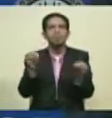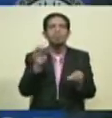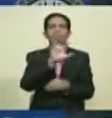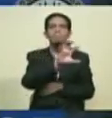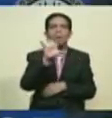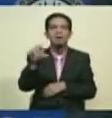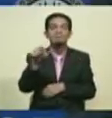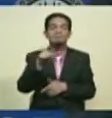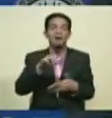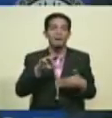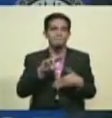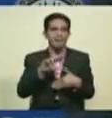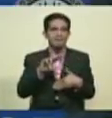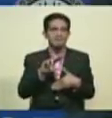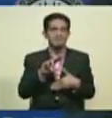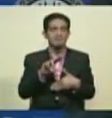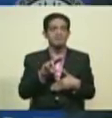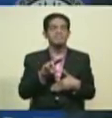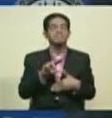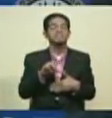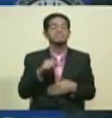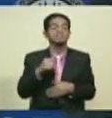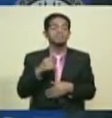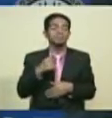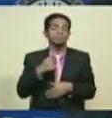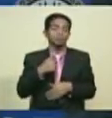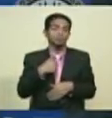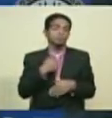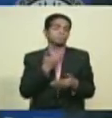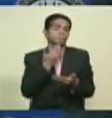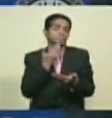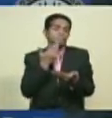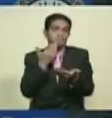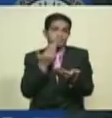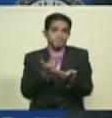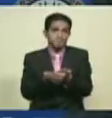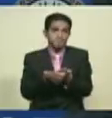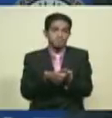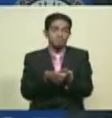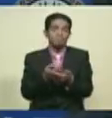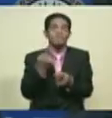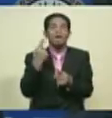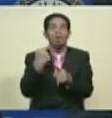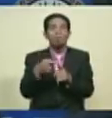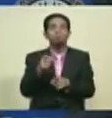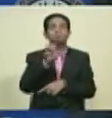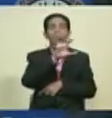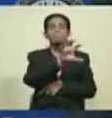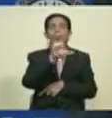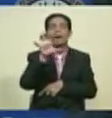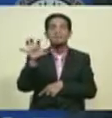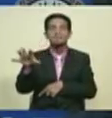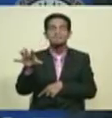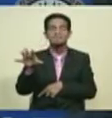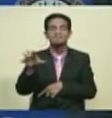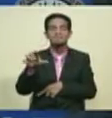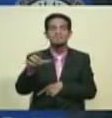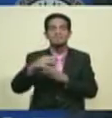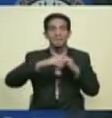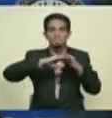yo debo destacar aquí y agradecer a los estados del Caribe, estados soberanos del